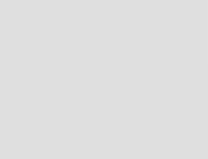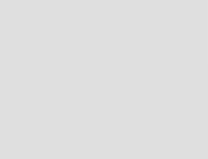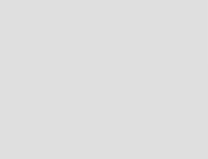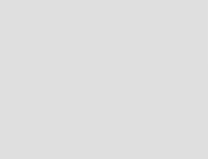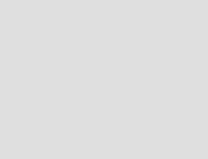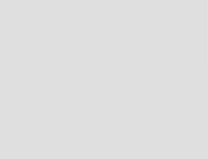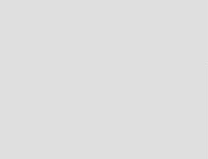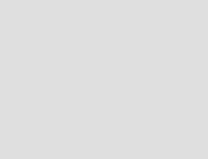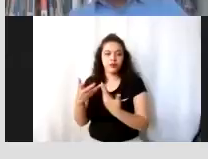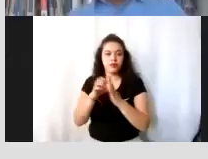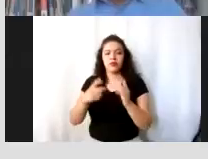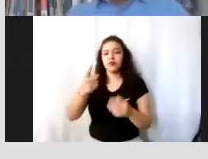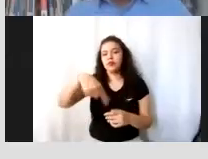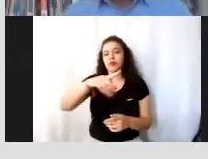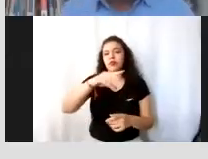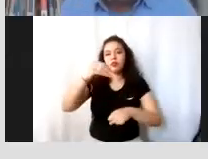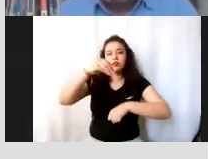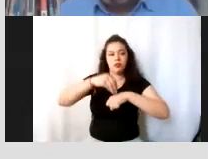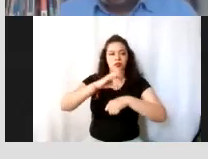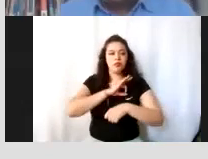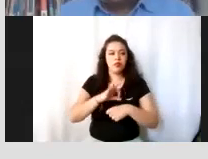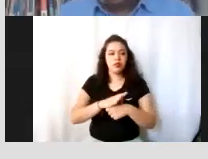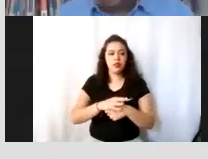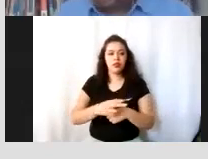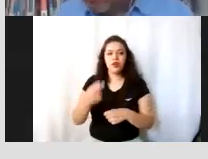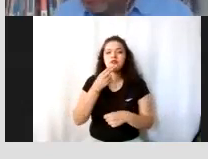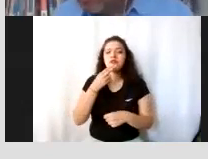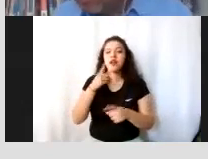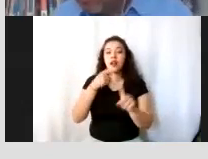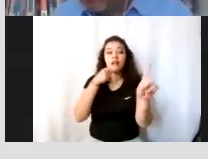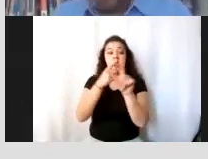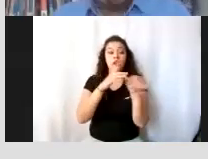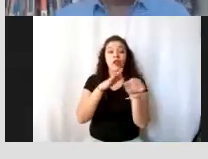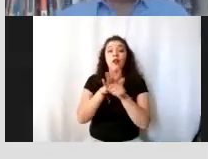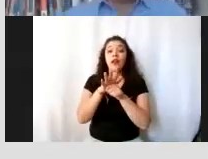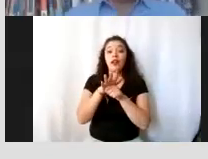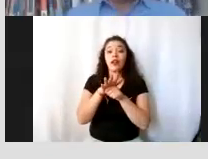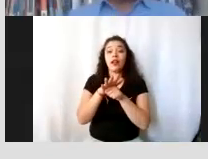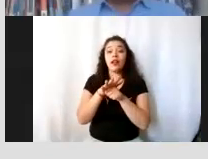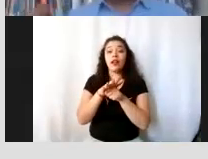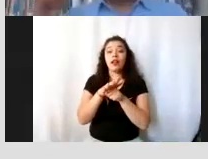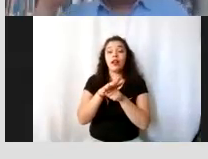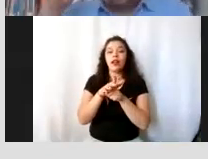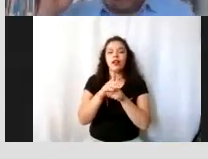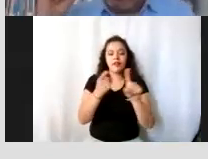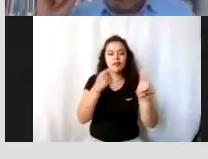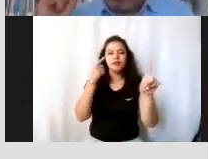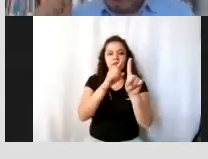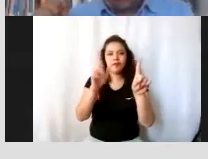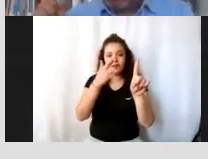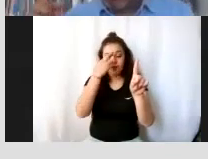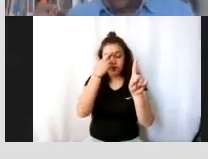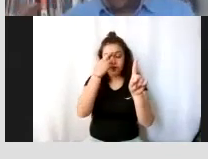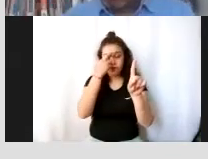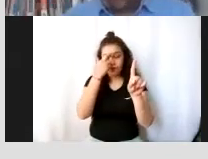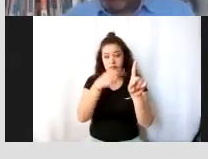en este caso ustedes lo pueden poner tal cual, serán utilizados con la finalidad. Recuerden que las finalidades tienen que ser